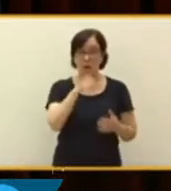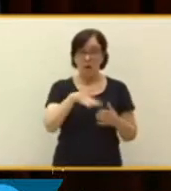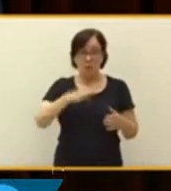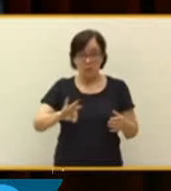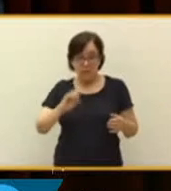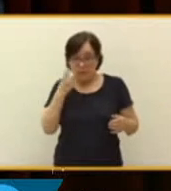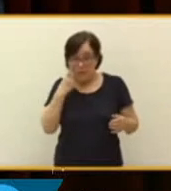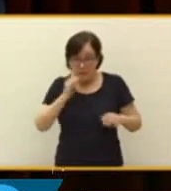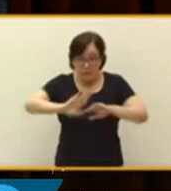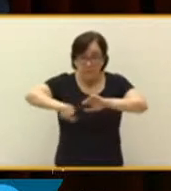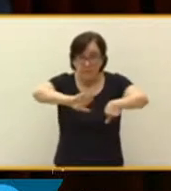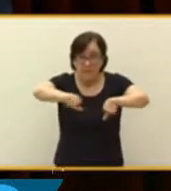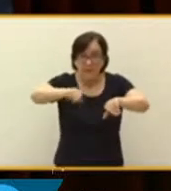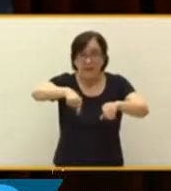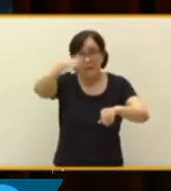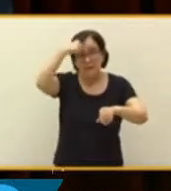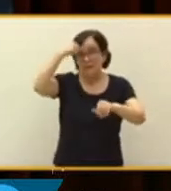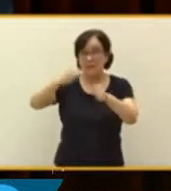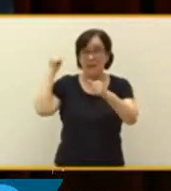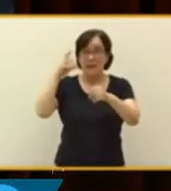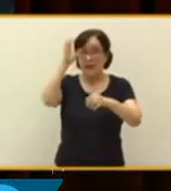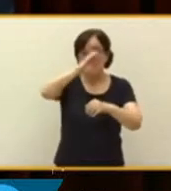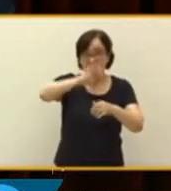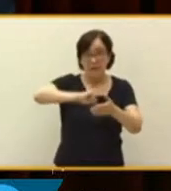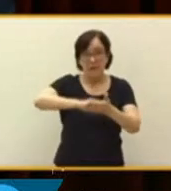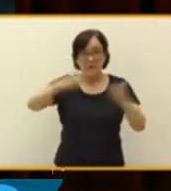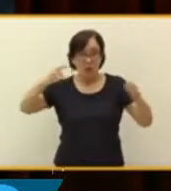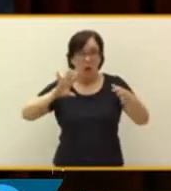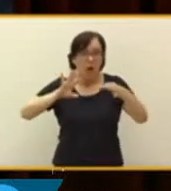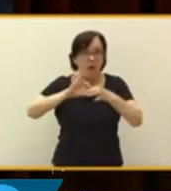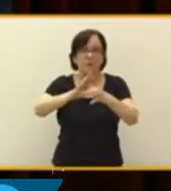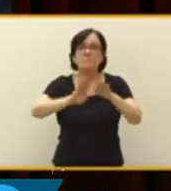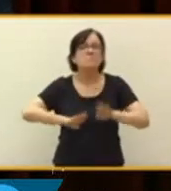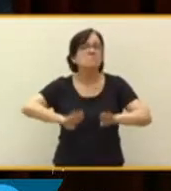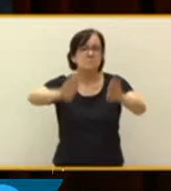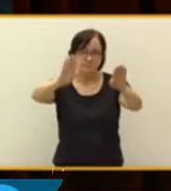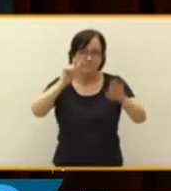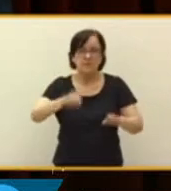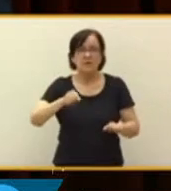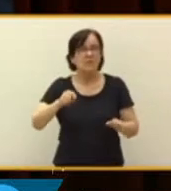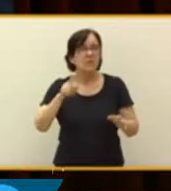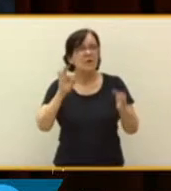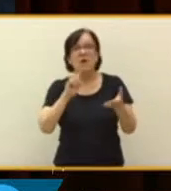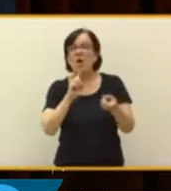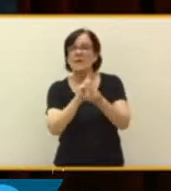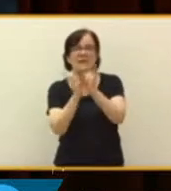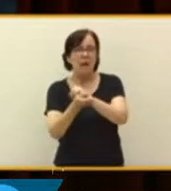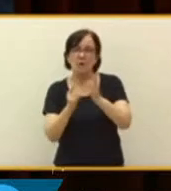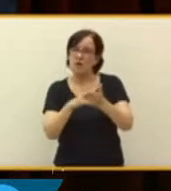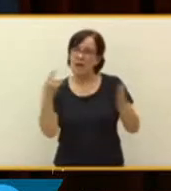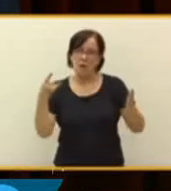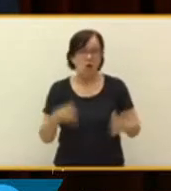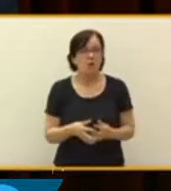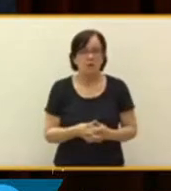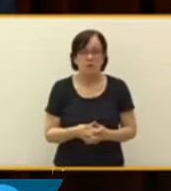habría apartado de un manotazo a la encargada de protocolo de la Comunidad de Madrid, que además es una mujer. En fin,